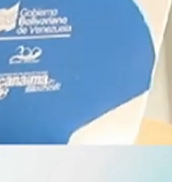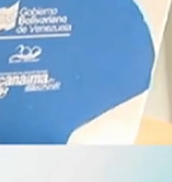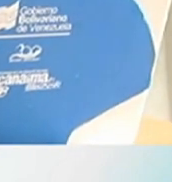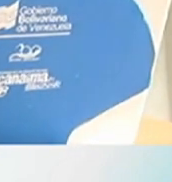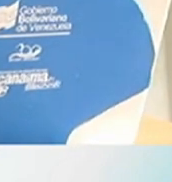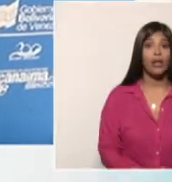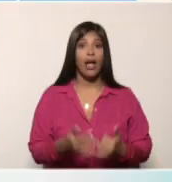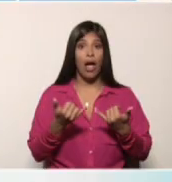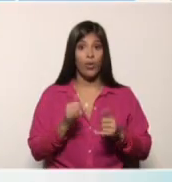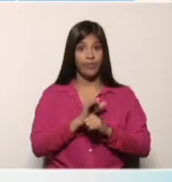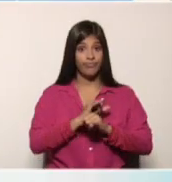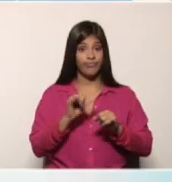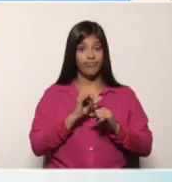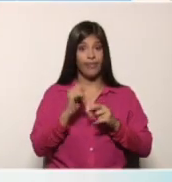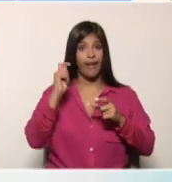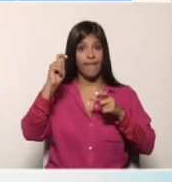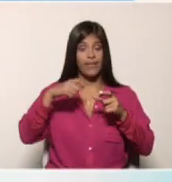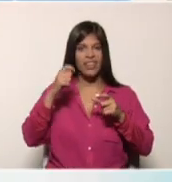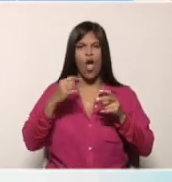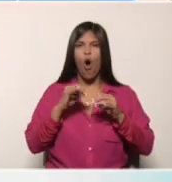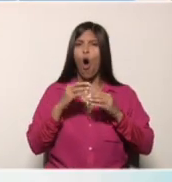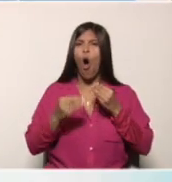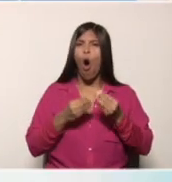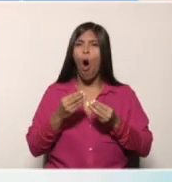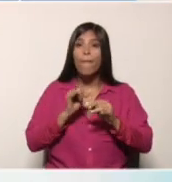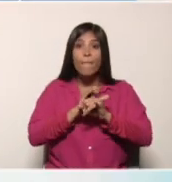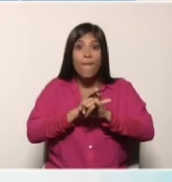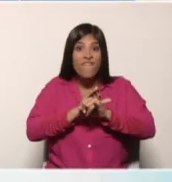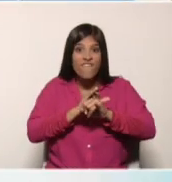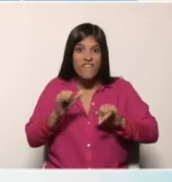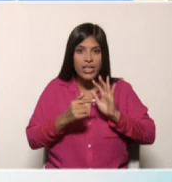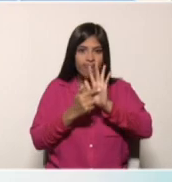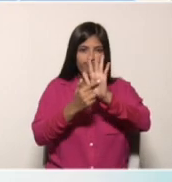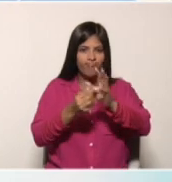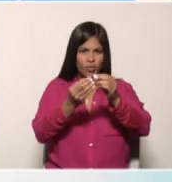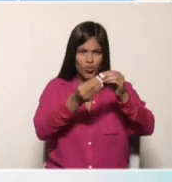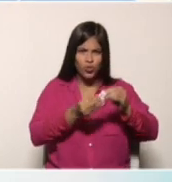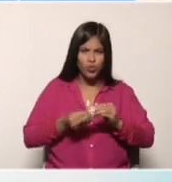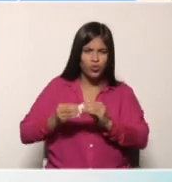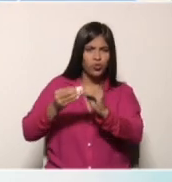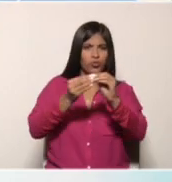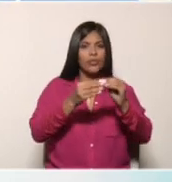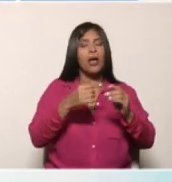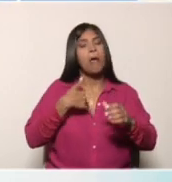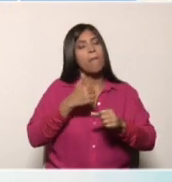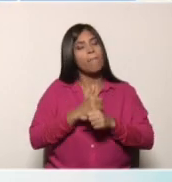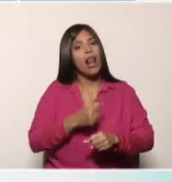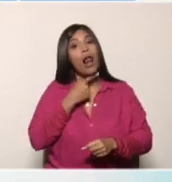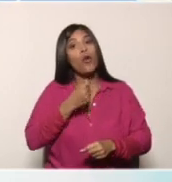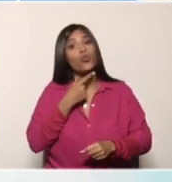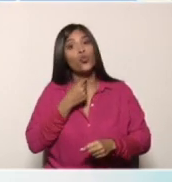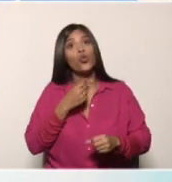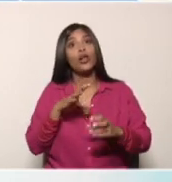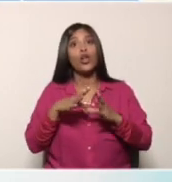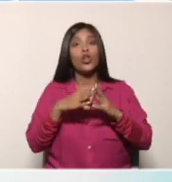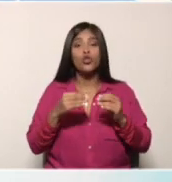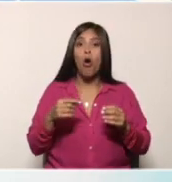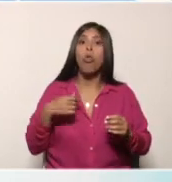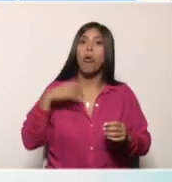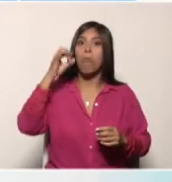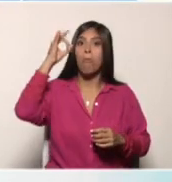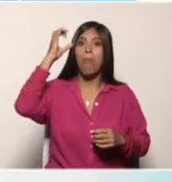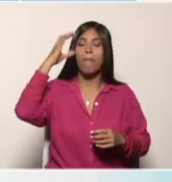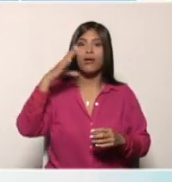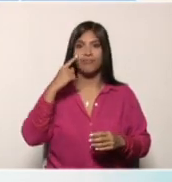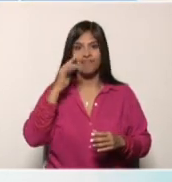Vamos a finalizar este video mostrándoles el resultado final de la historia que hemos creado. Esperamos que lo disfruten y que todos se animen a crear sus propias